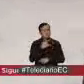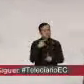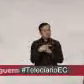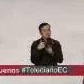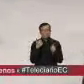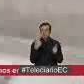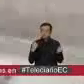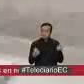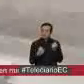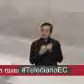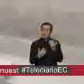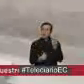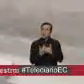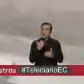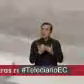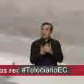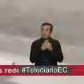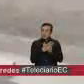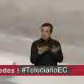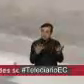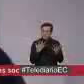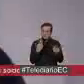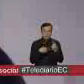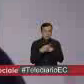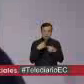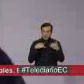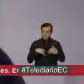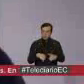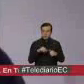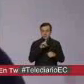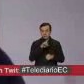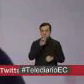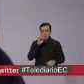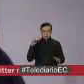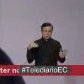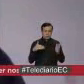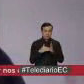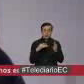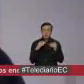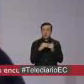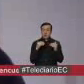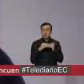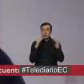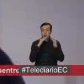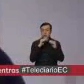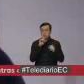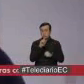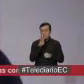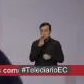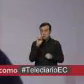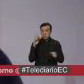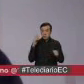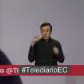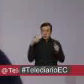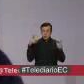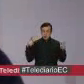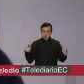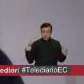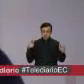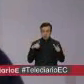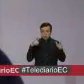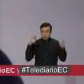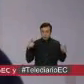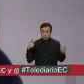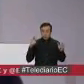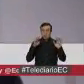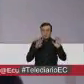iniciativa que promueve un nuevo esquema para reiniciar las ventas. Con $120.000 uno puede tener una casa de 140 metros que se llega a financiar